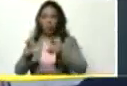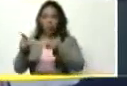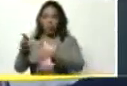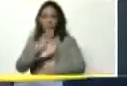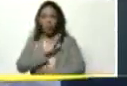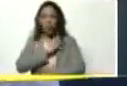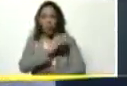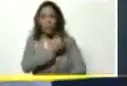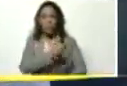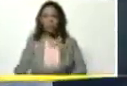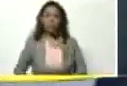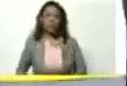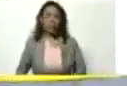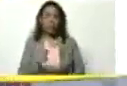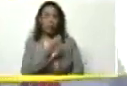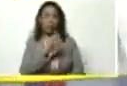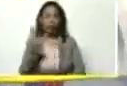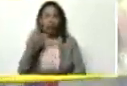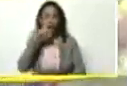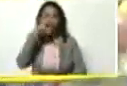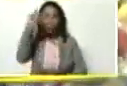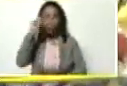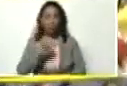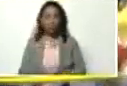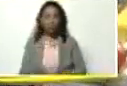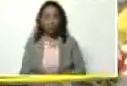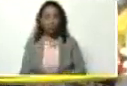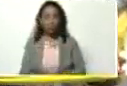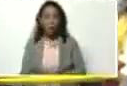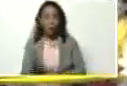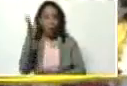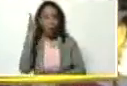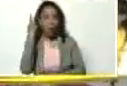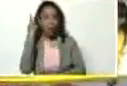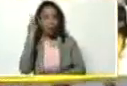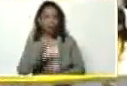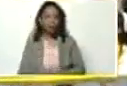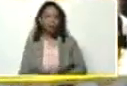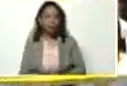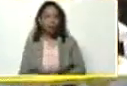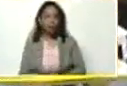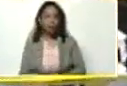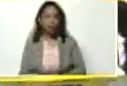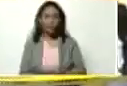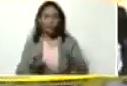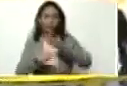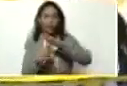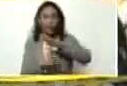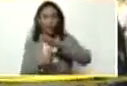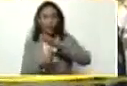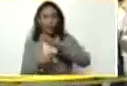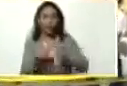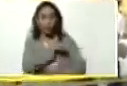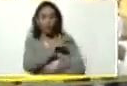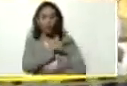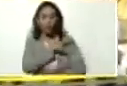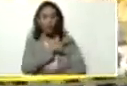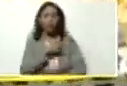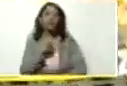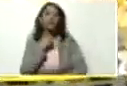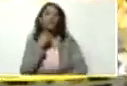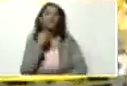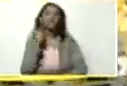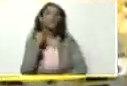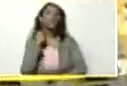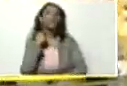parte del presidente de la República, Nicolás Maduro. Jaysa Anaclet Sánchez Falcón, técnico superior universitario en